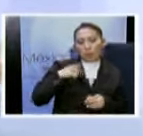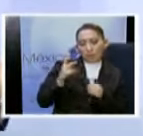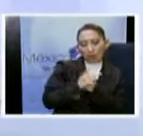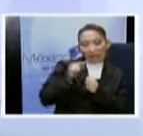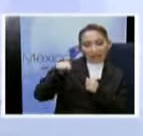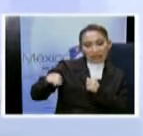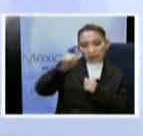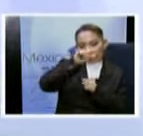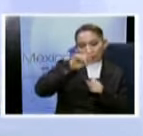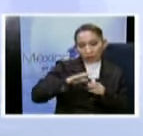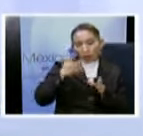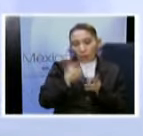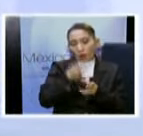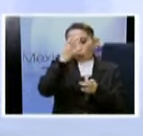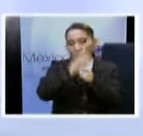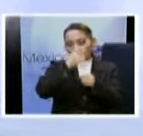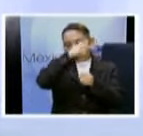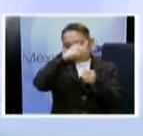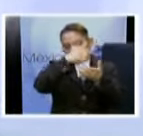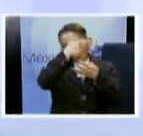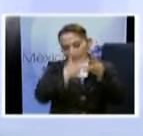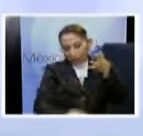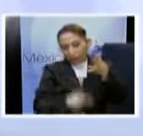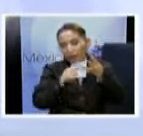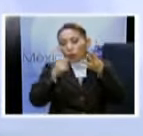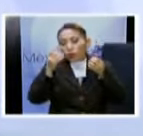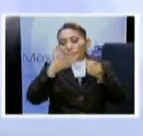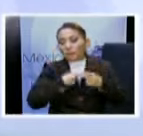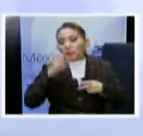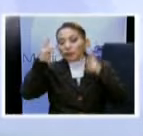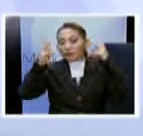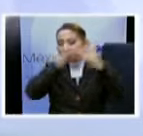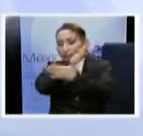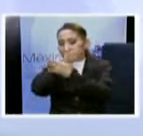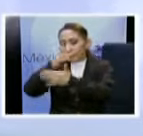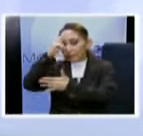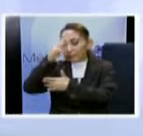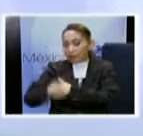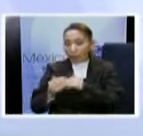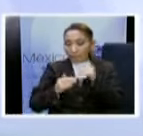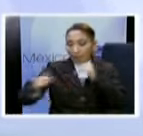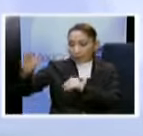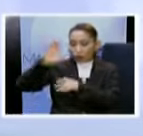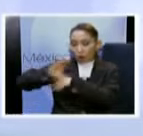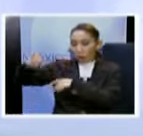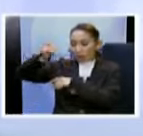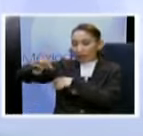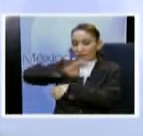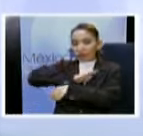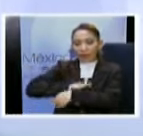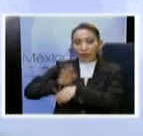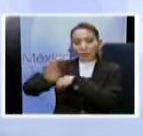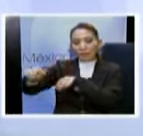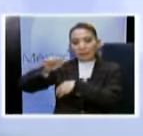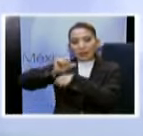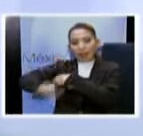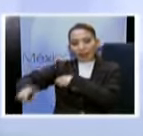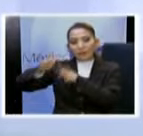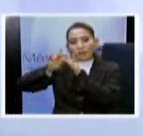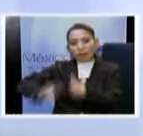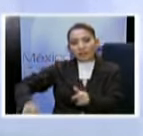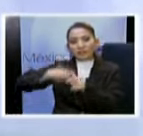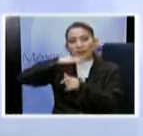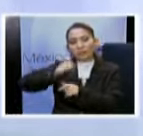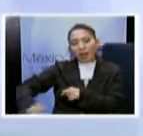esa zona ocuparía la 4ª posición respecto al número de personas que visitan nuestro país, superando a Colombia, España, Brasil, Argentina, Francia